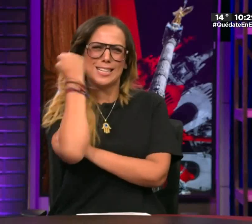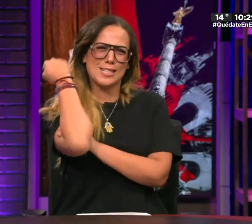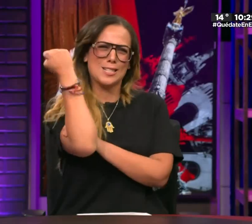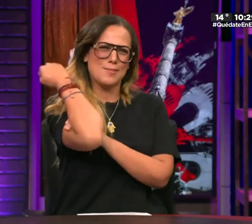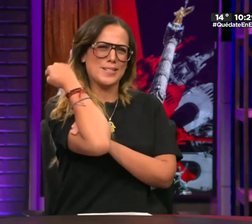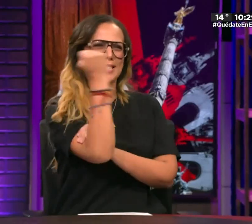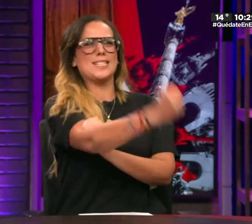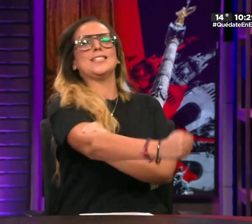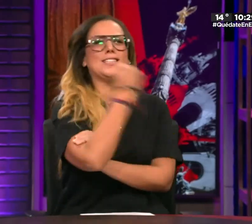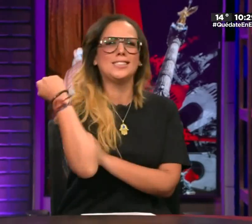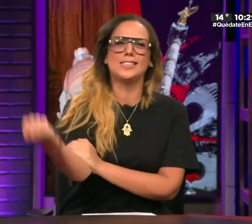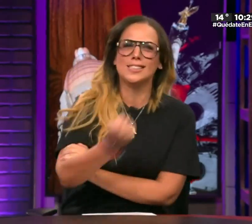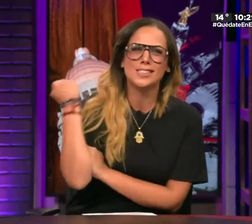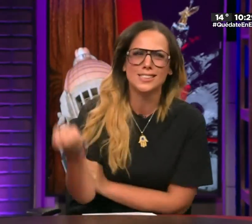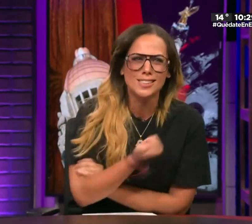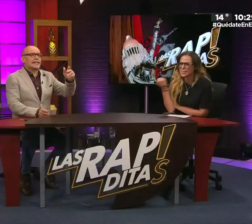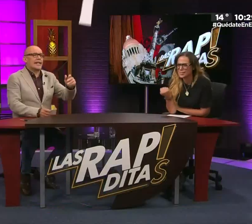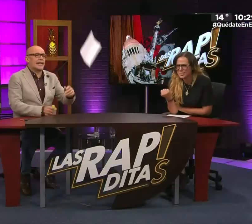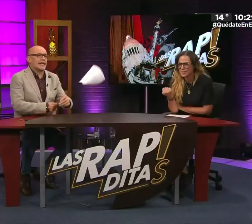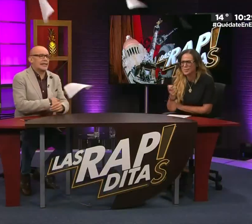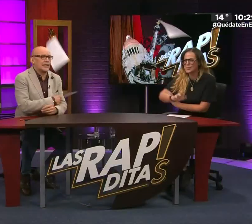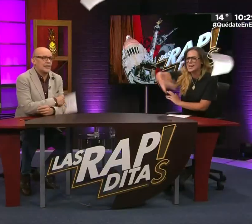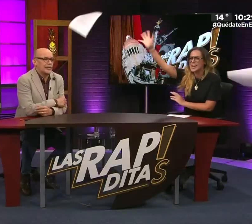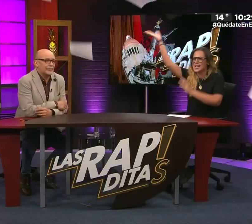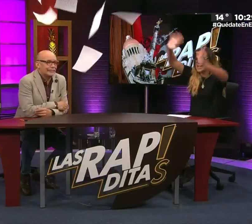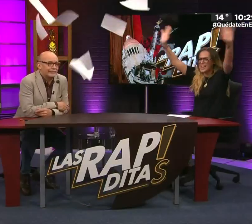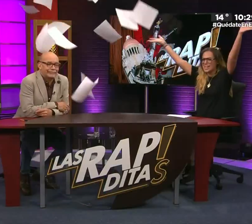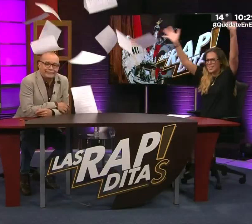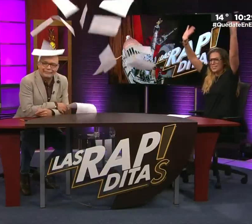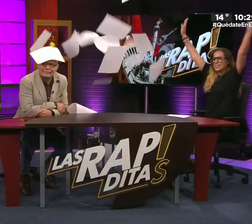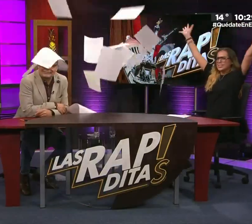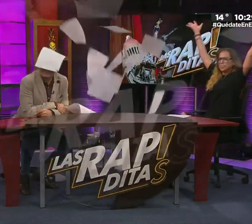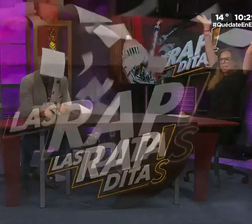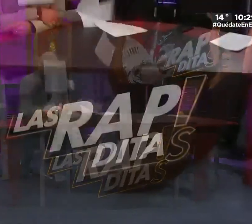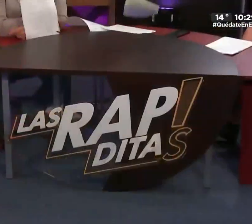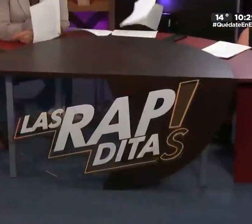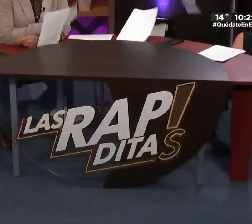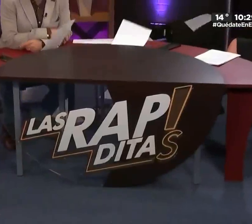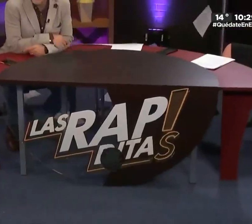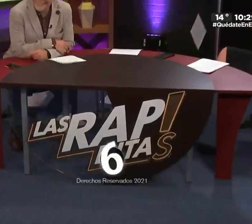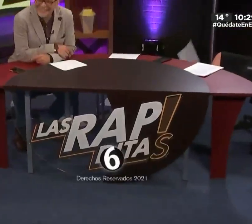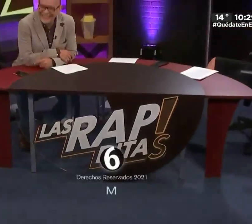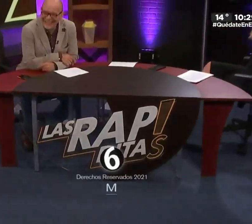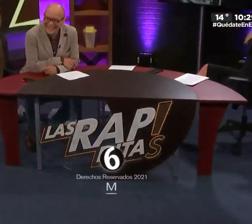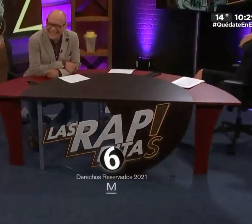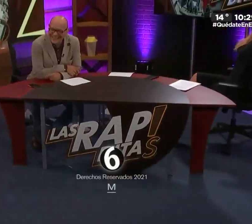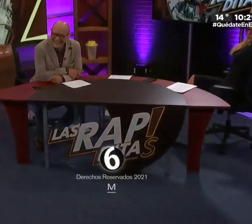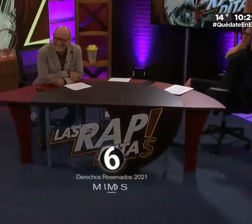este calambre! Nos vemos mañana. Gracias, adiós. Bye. Se acabó.